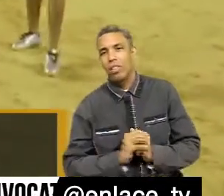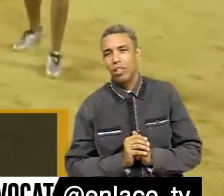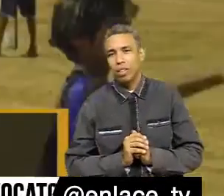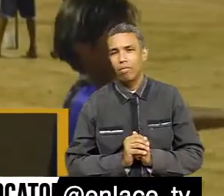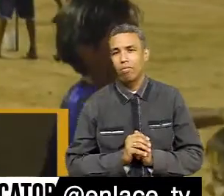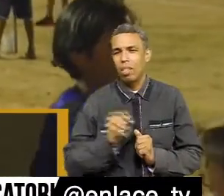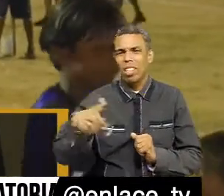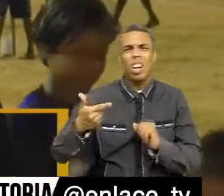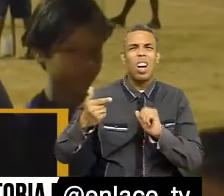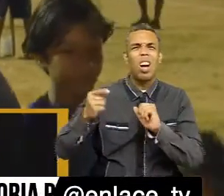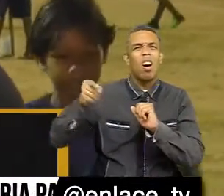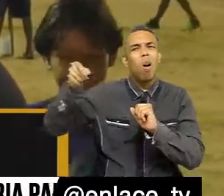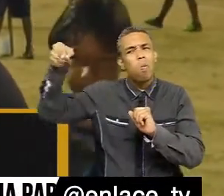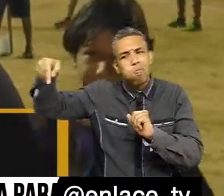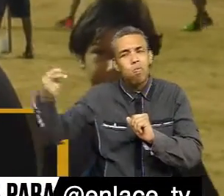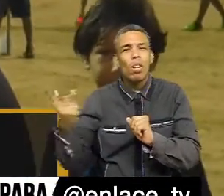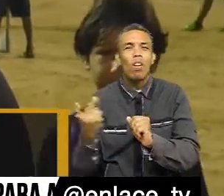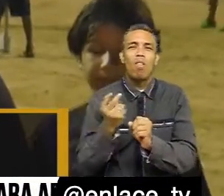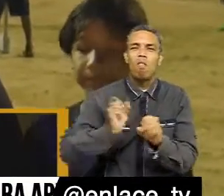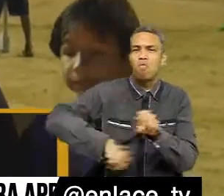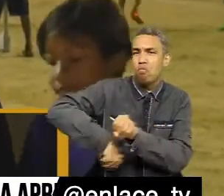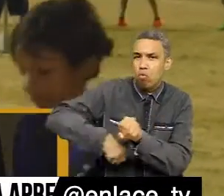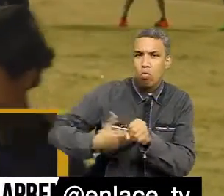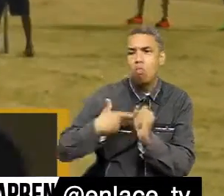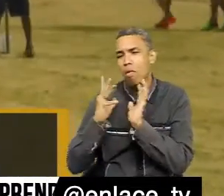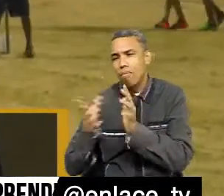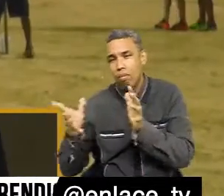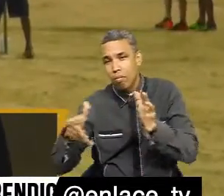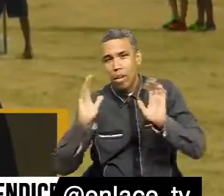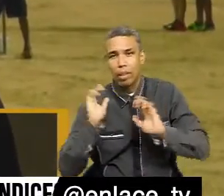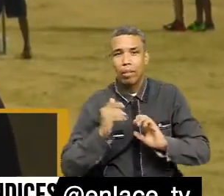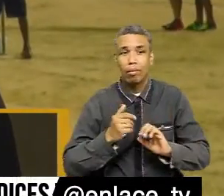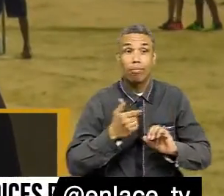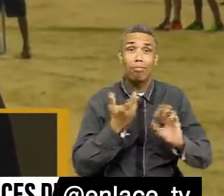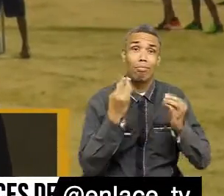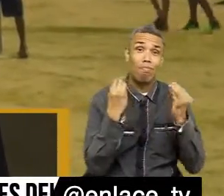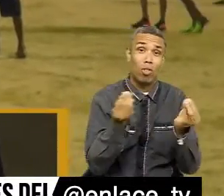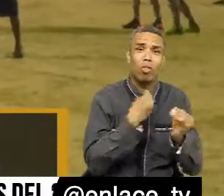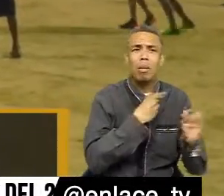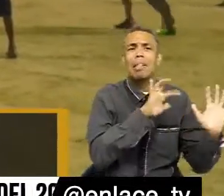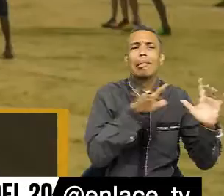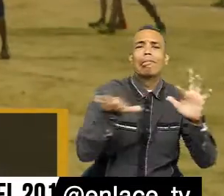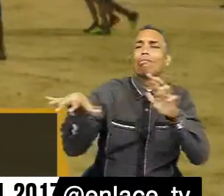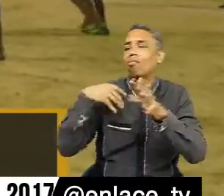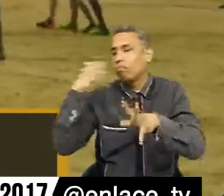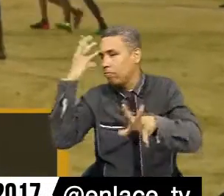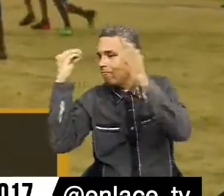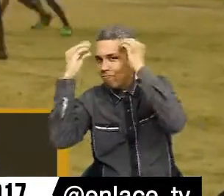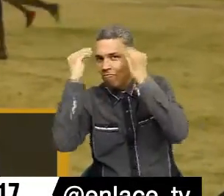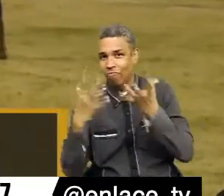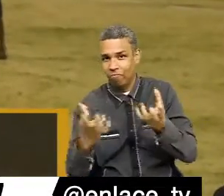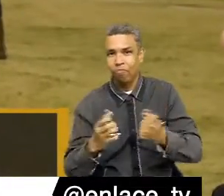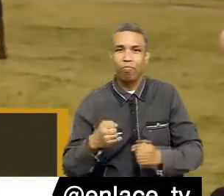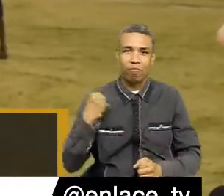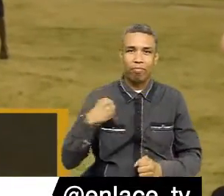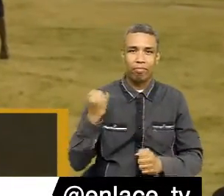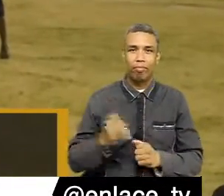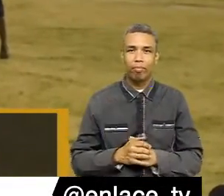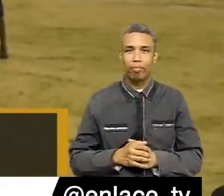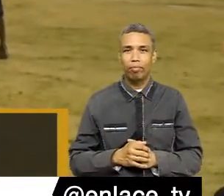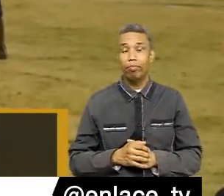Barranca Bermeja. Comprometidos con recuperar los espacios, la juventud, que hoy en día